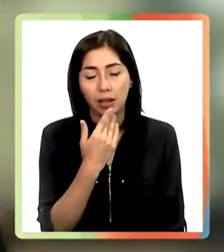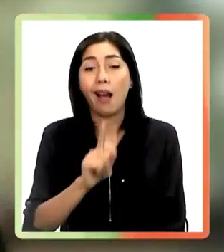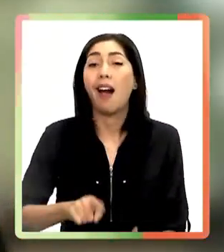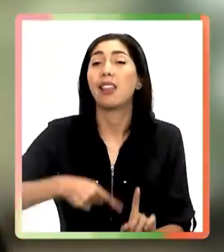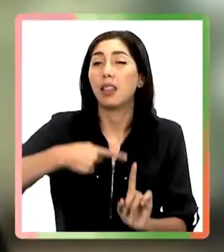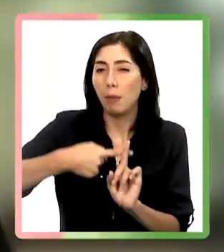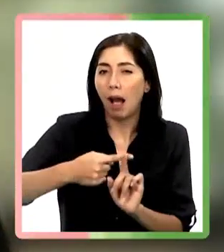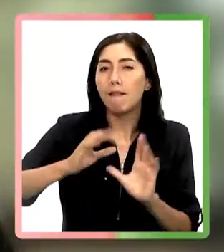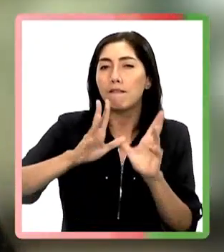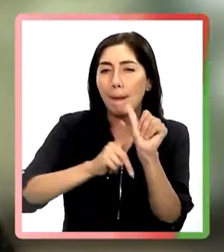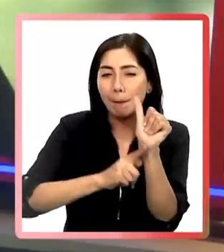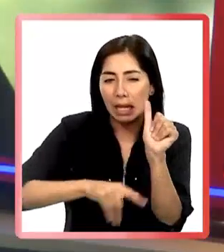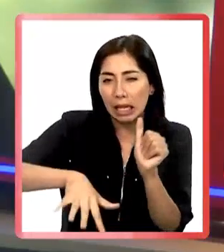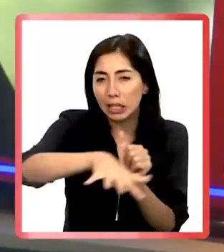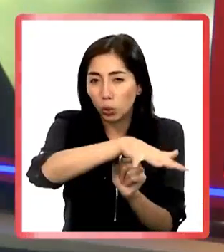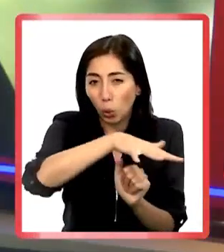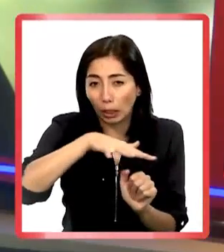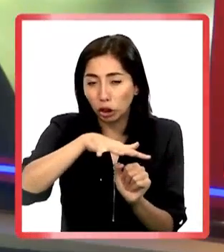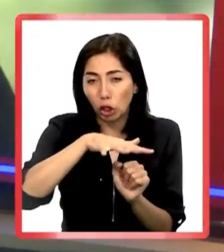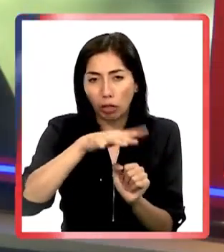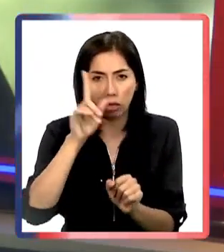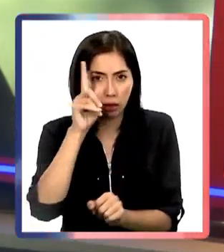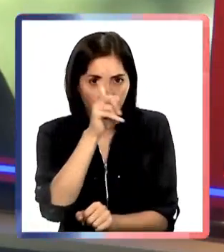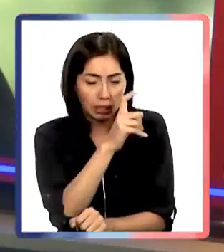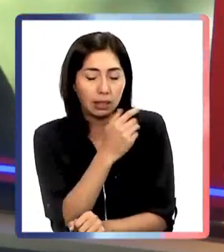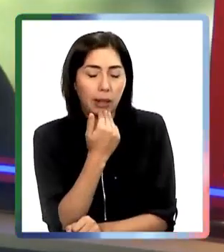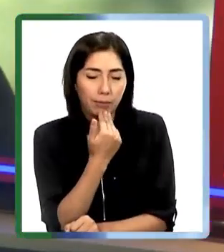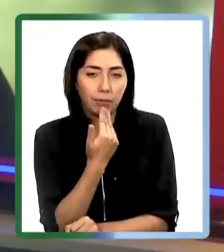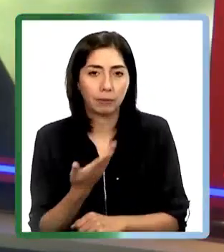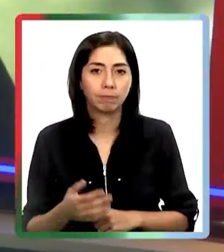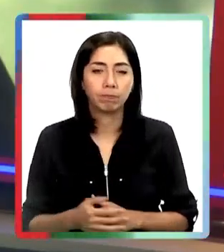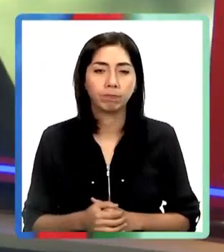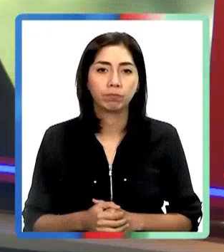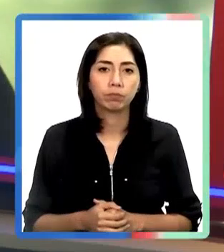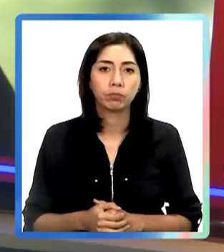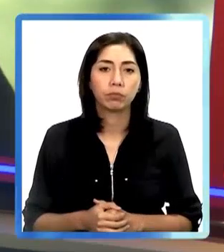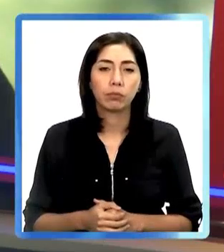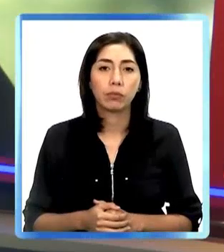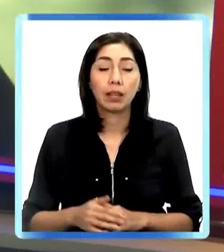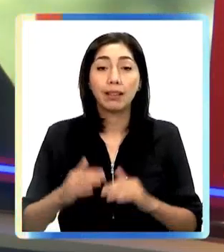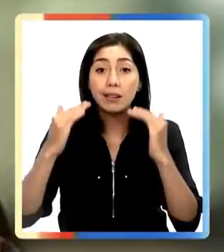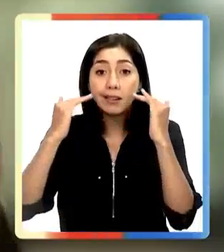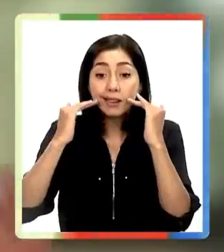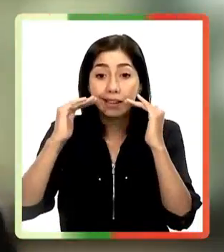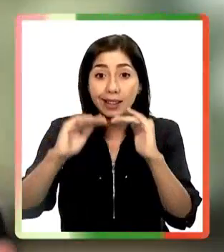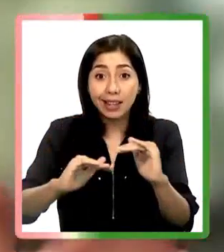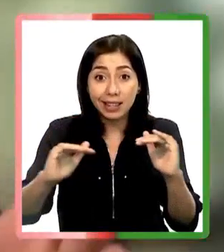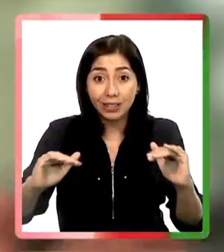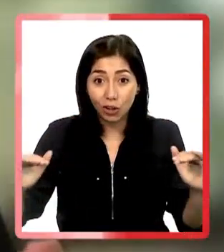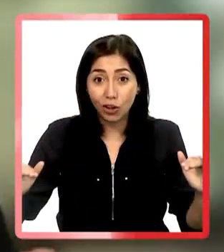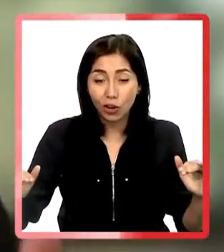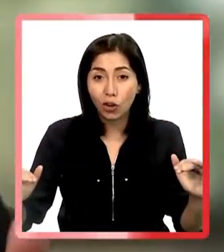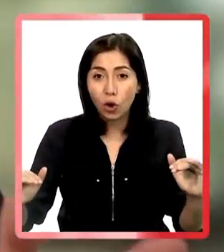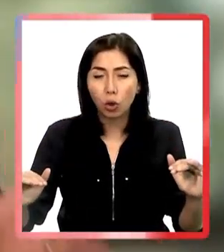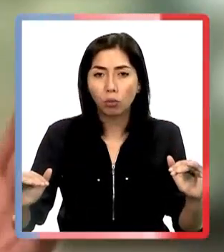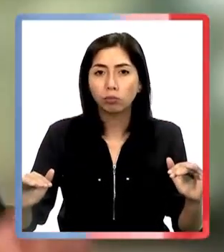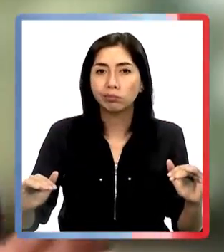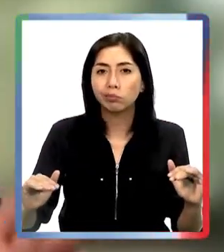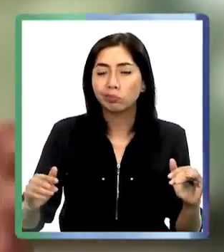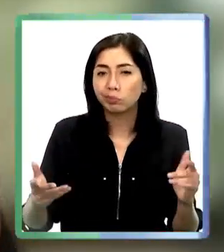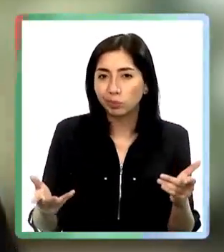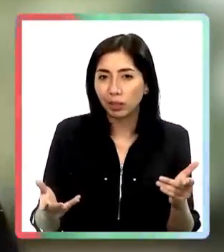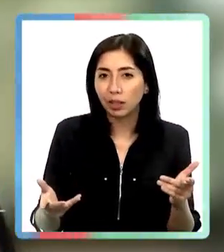hay ambientes familiares que también son complejos, recordemos que los niños, su seguridad, su